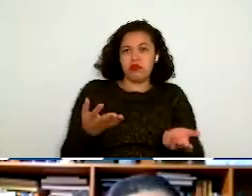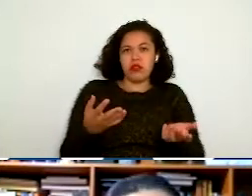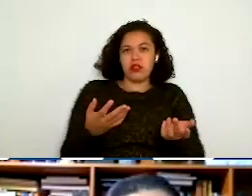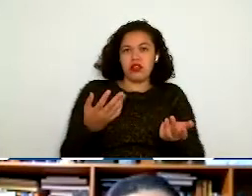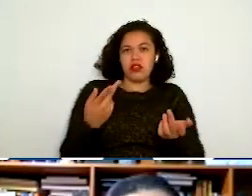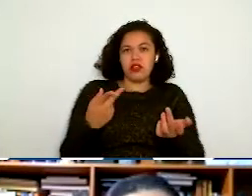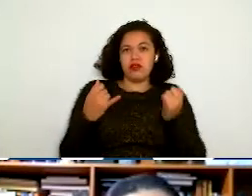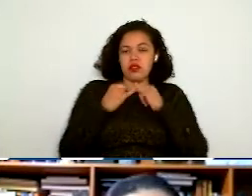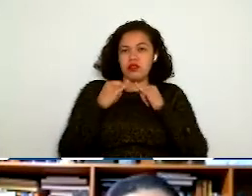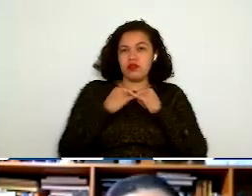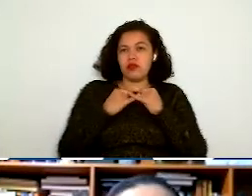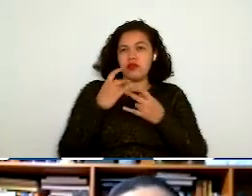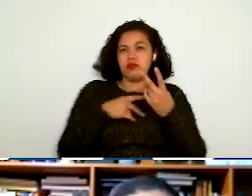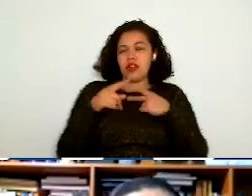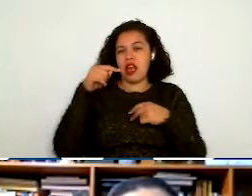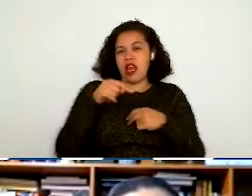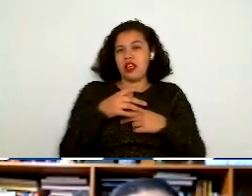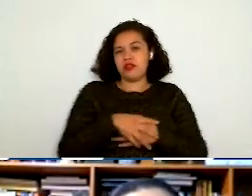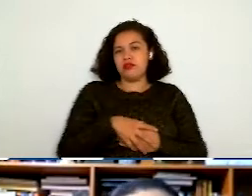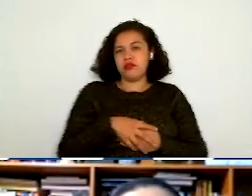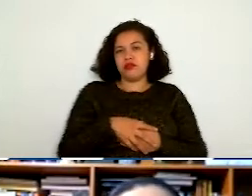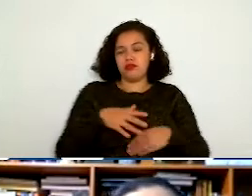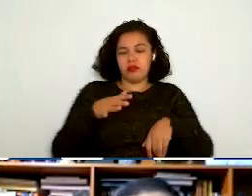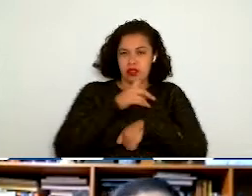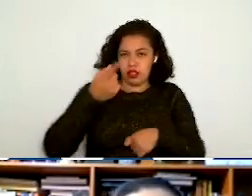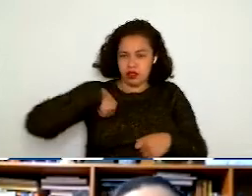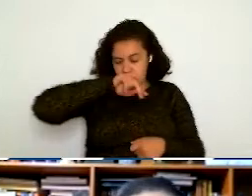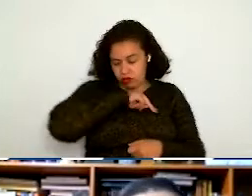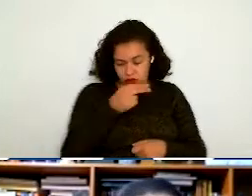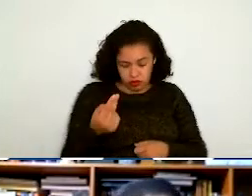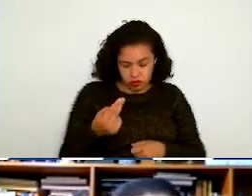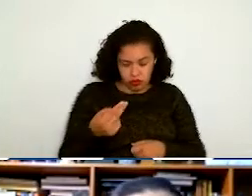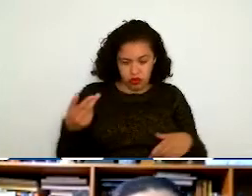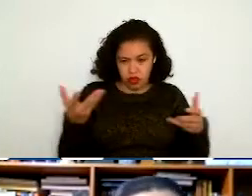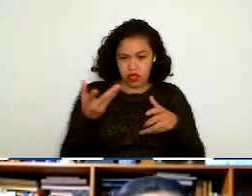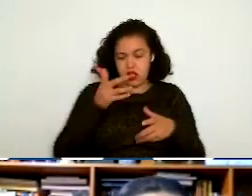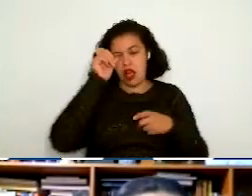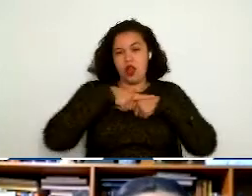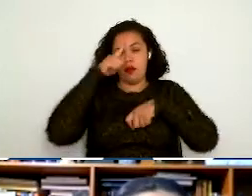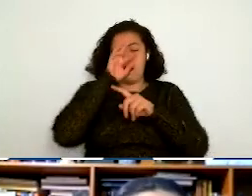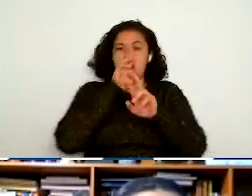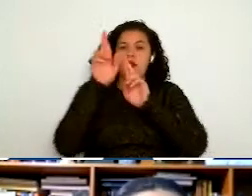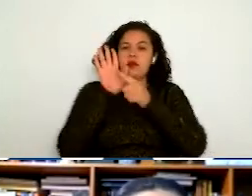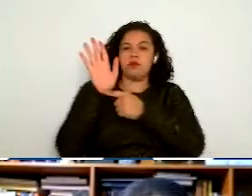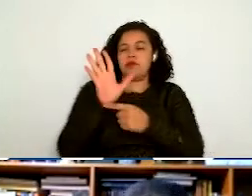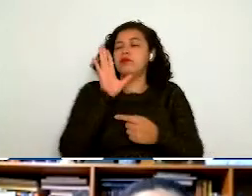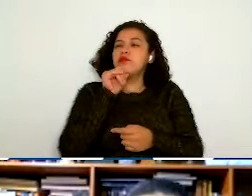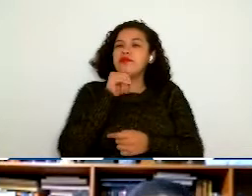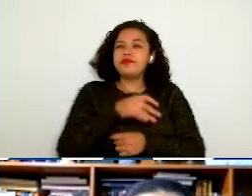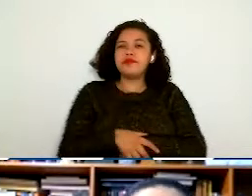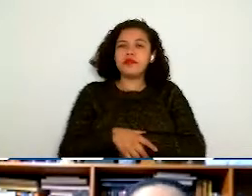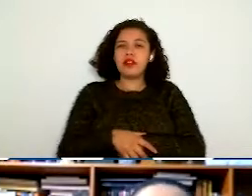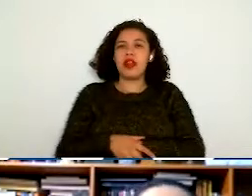institución. ¿Por qué? Porque no hemos logrado generar ese resultado, que es